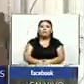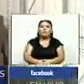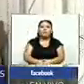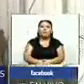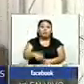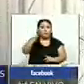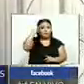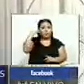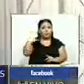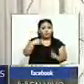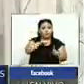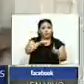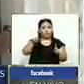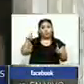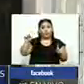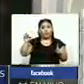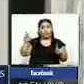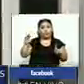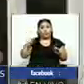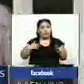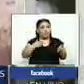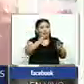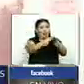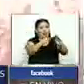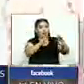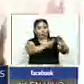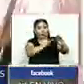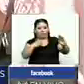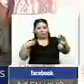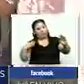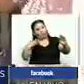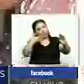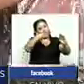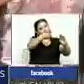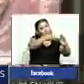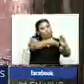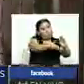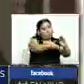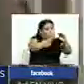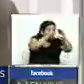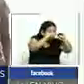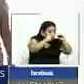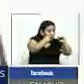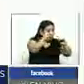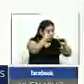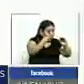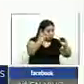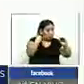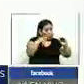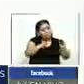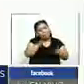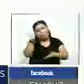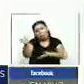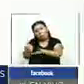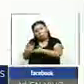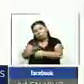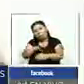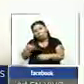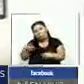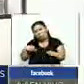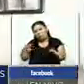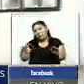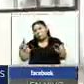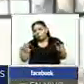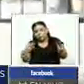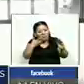Teresa Velásquez regresa a su vivienda. La noche anterior durmió en la casa de unos familiares. Vuelve por las